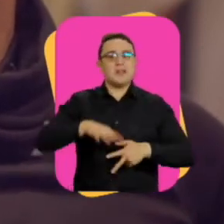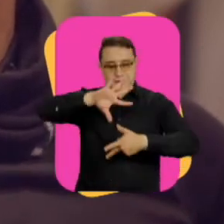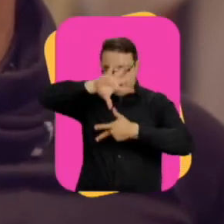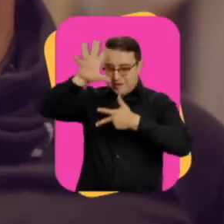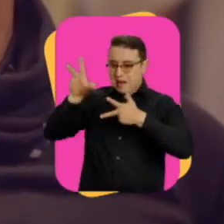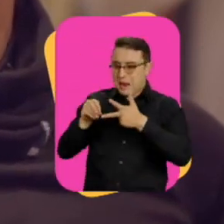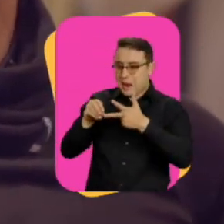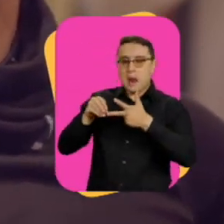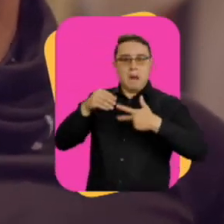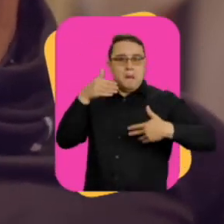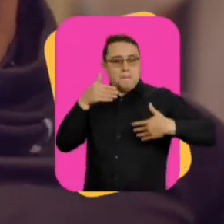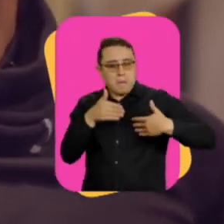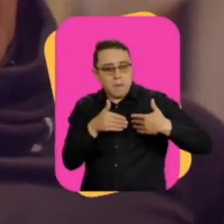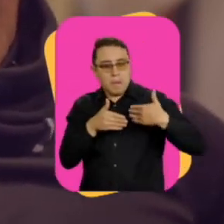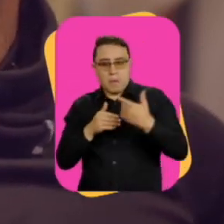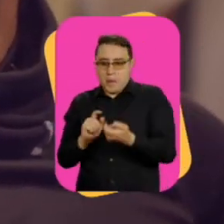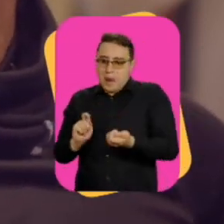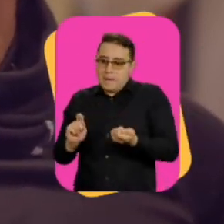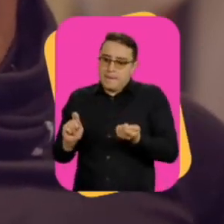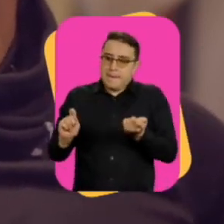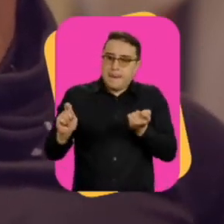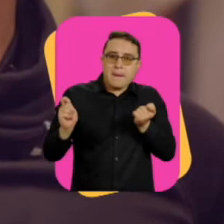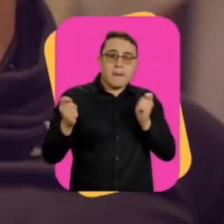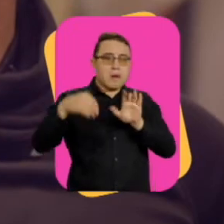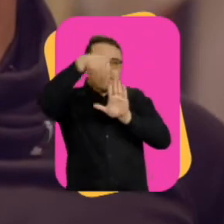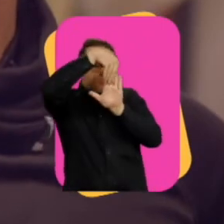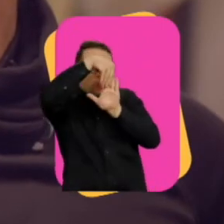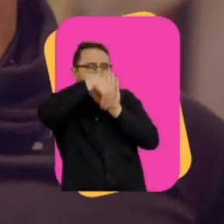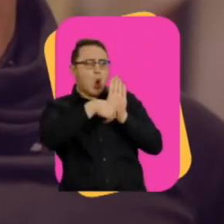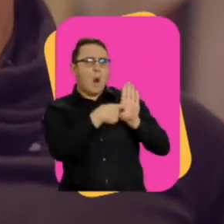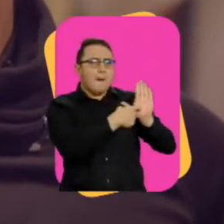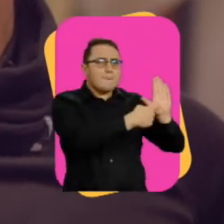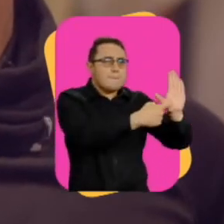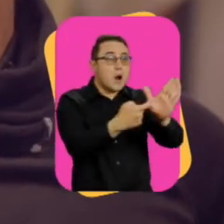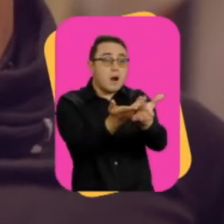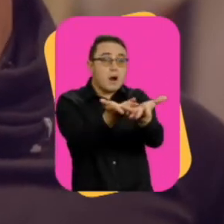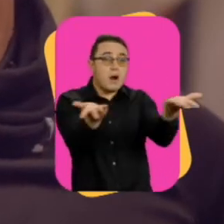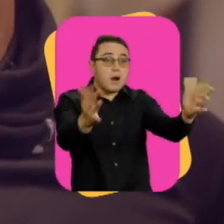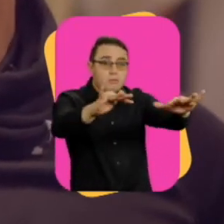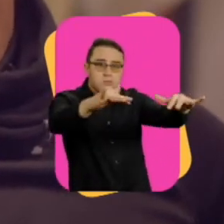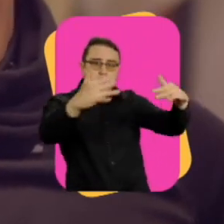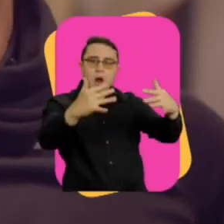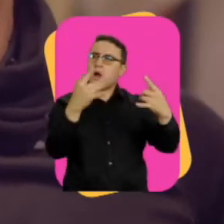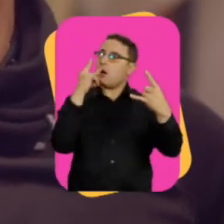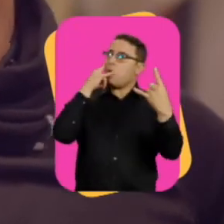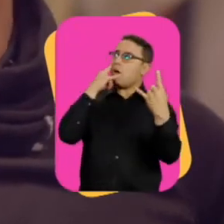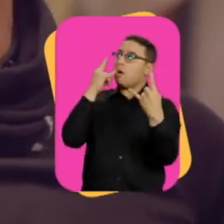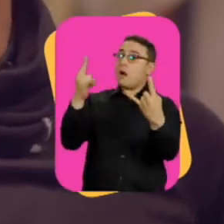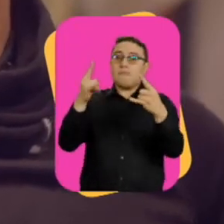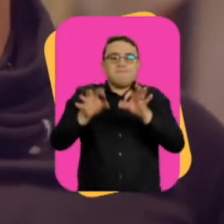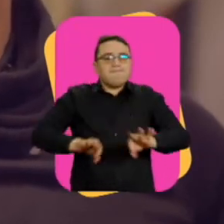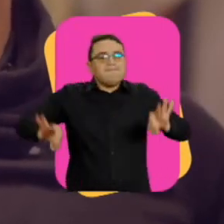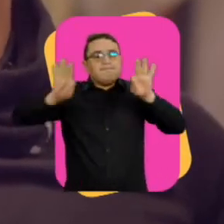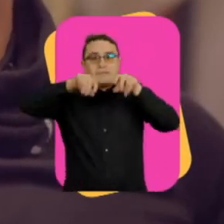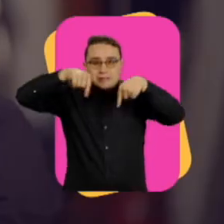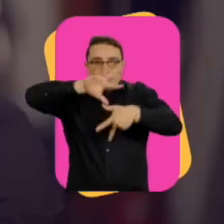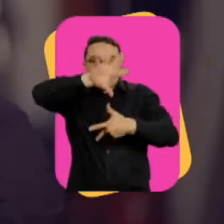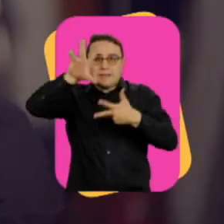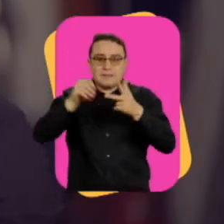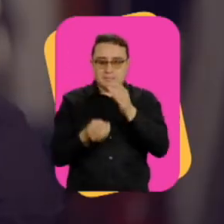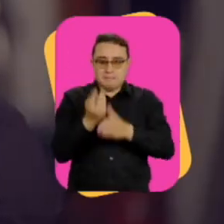en un contenido muy interesante para el público y uno de los contenidos importantes para Canal 13.